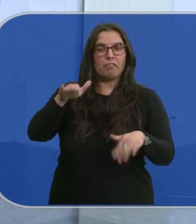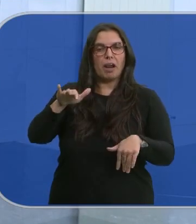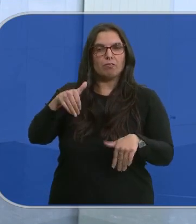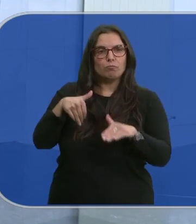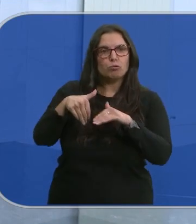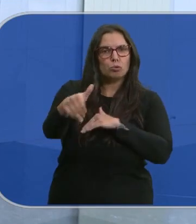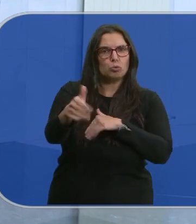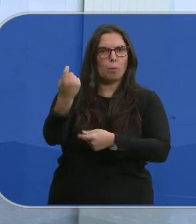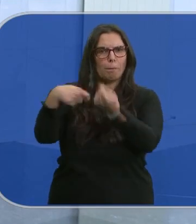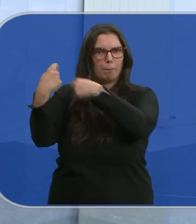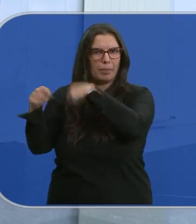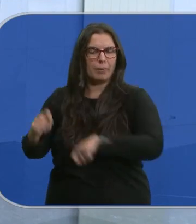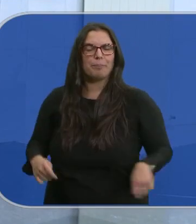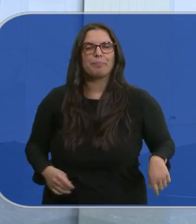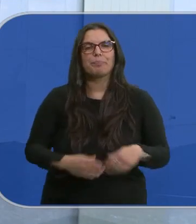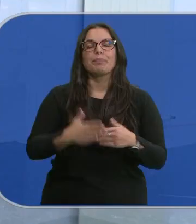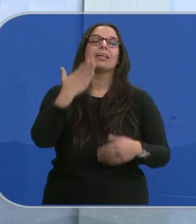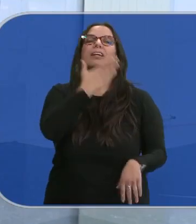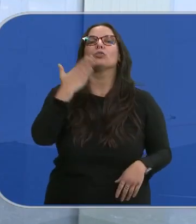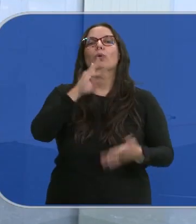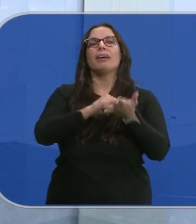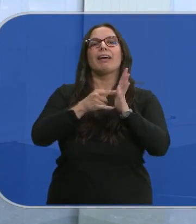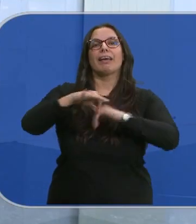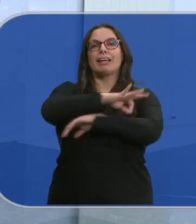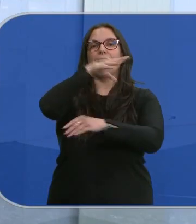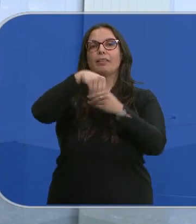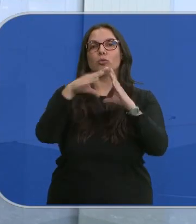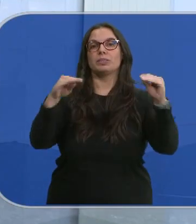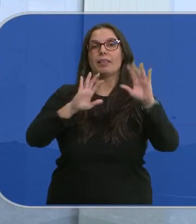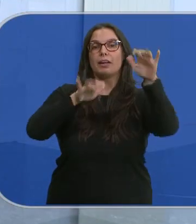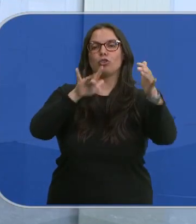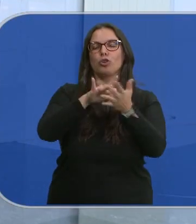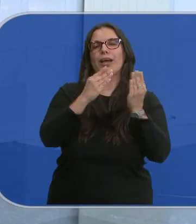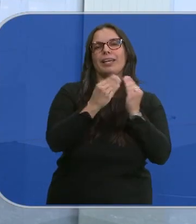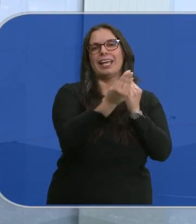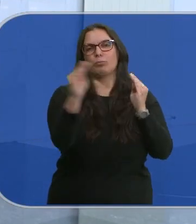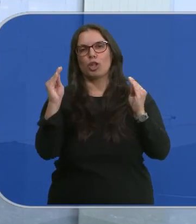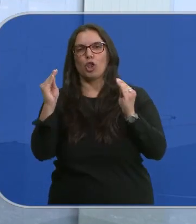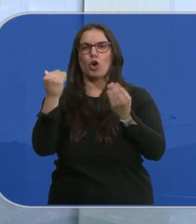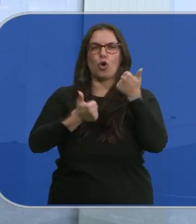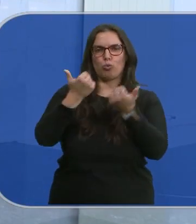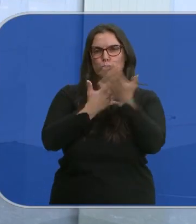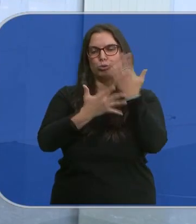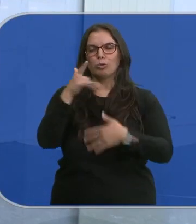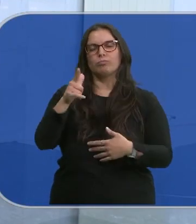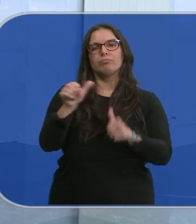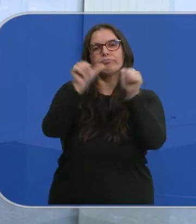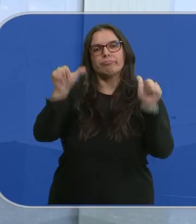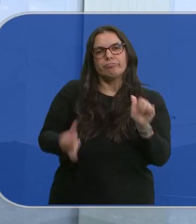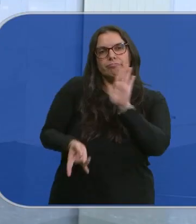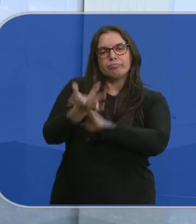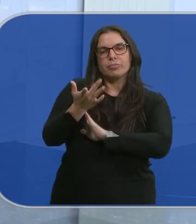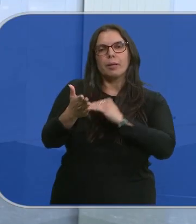acaben desarrollándose en el mercado. La Escuela de Ingenierías de la Universidad de León acoge esta exposición concurso de prototipos donde se premia